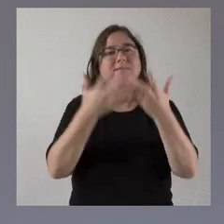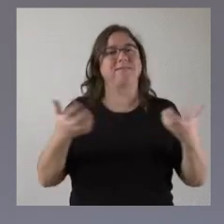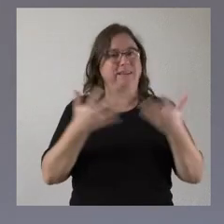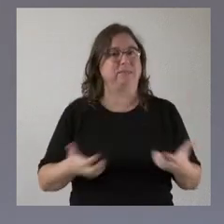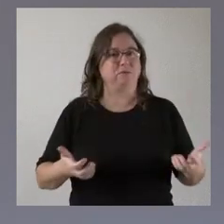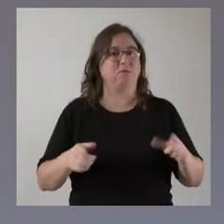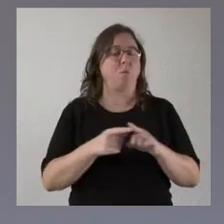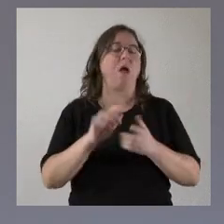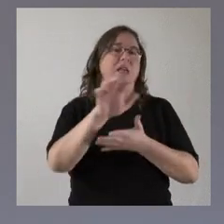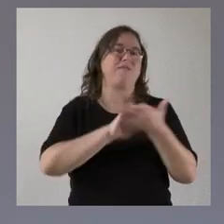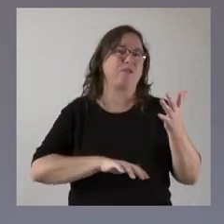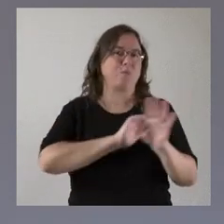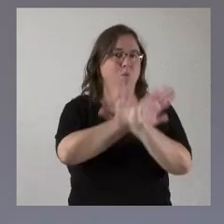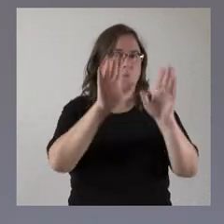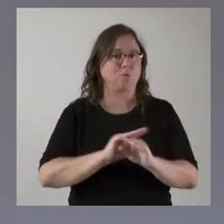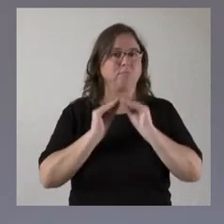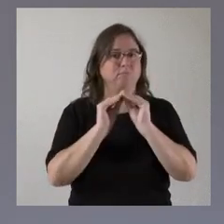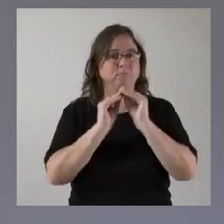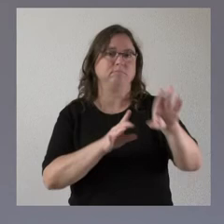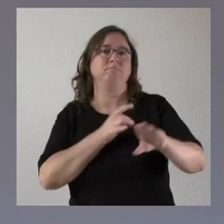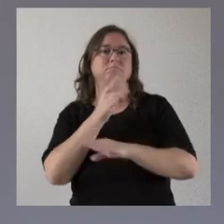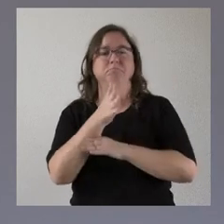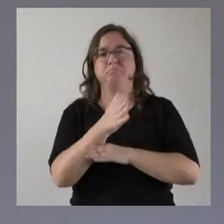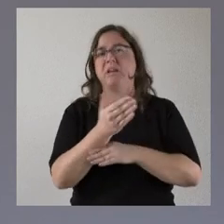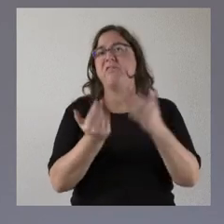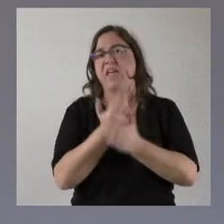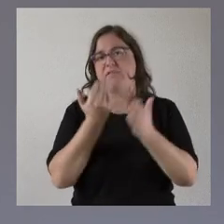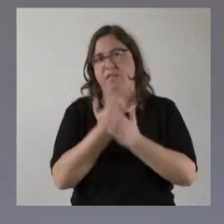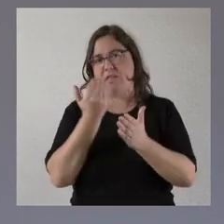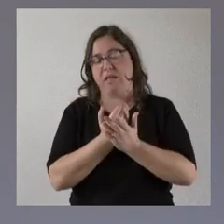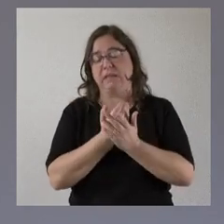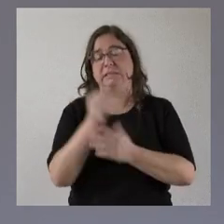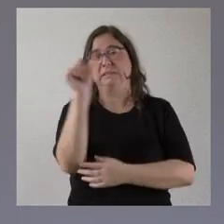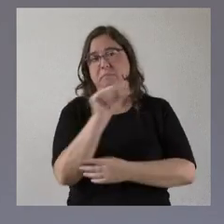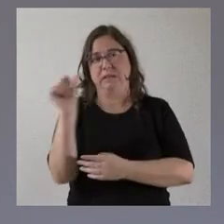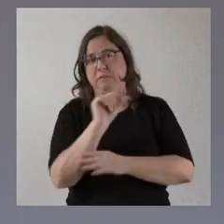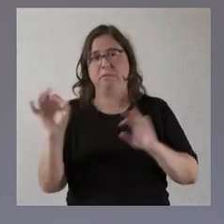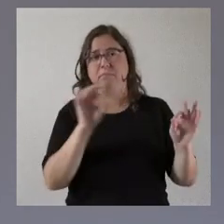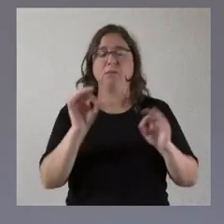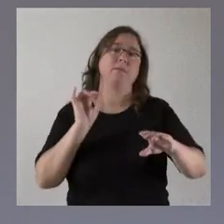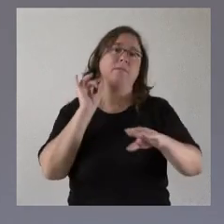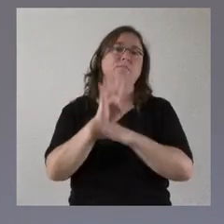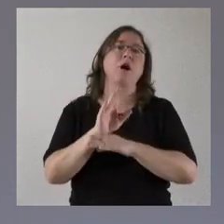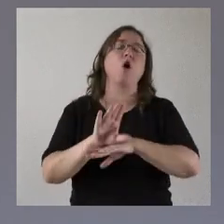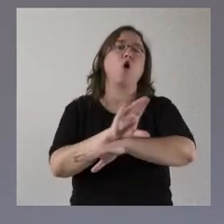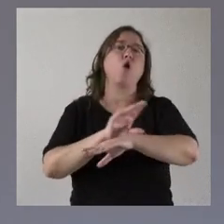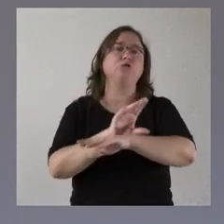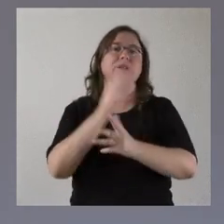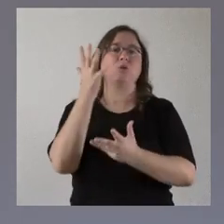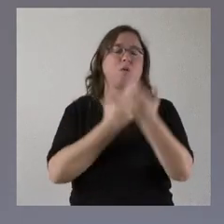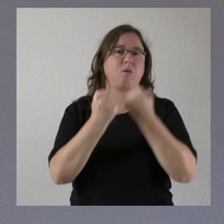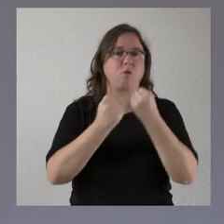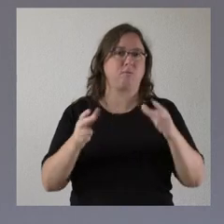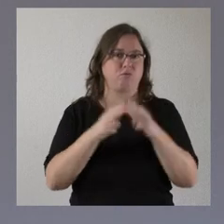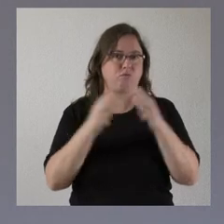los últimos informes que se han emitido y se remitirá en las próximas días en las próximas semanas al consejo económico y social de Castilla y león